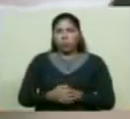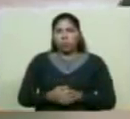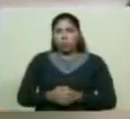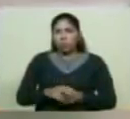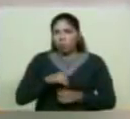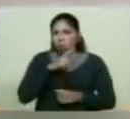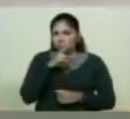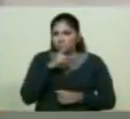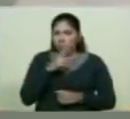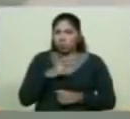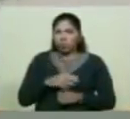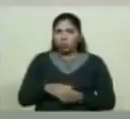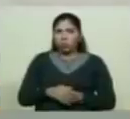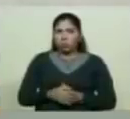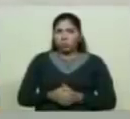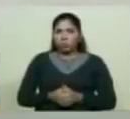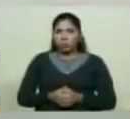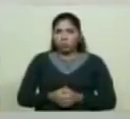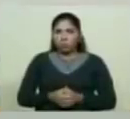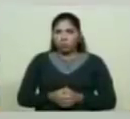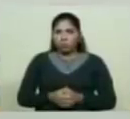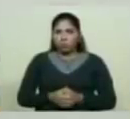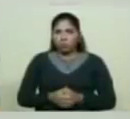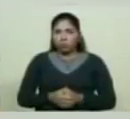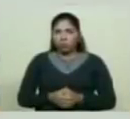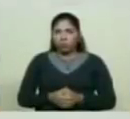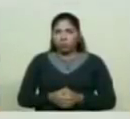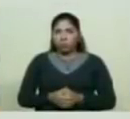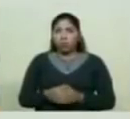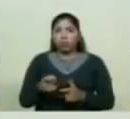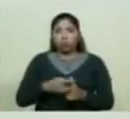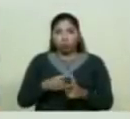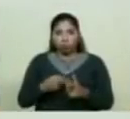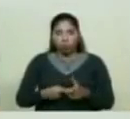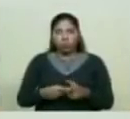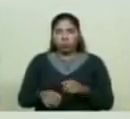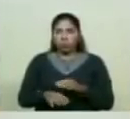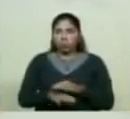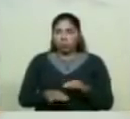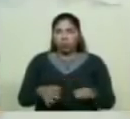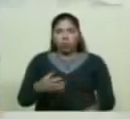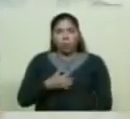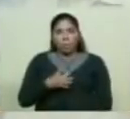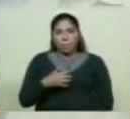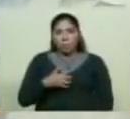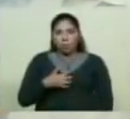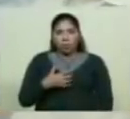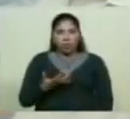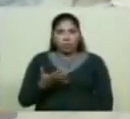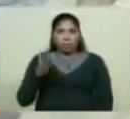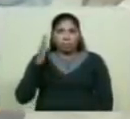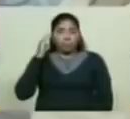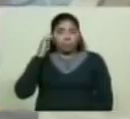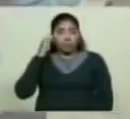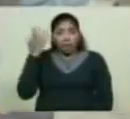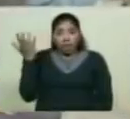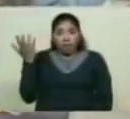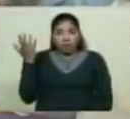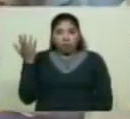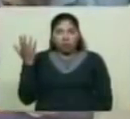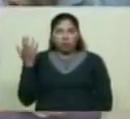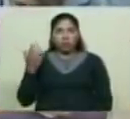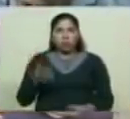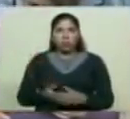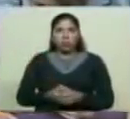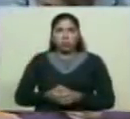y del vicio razón por la cual no hemos podido adquirir ni saber ni poder